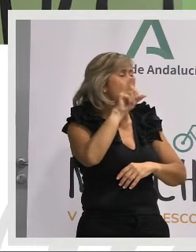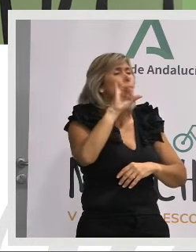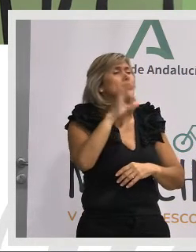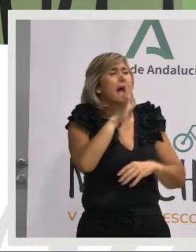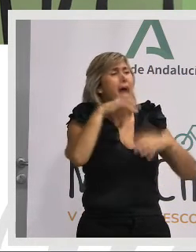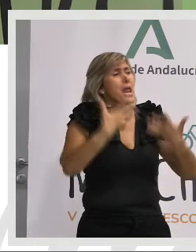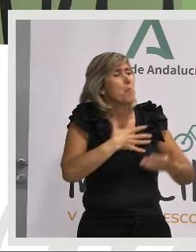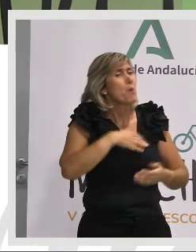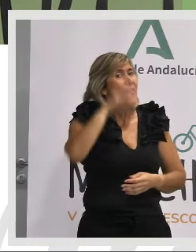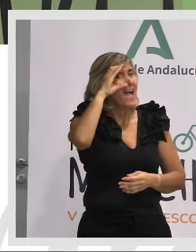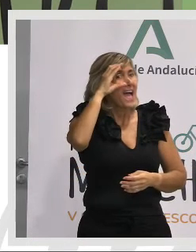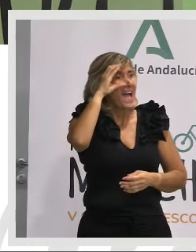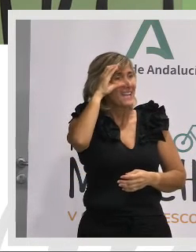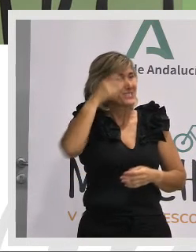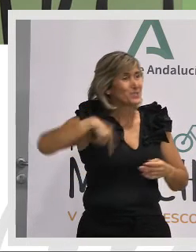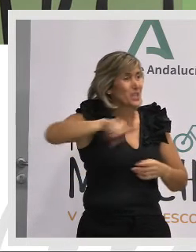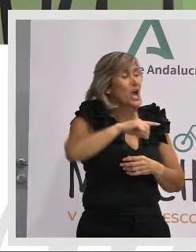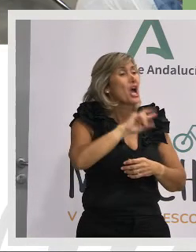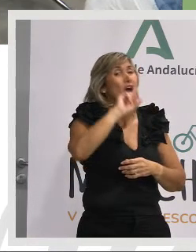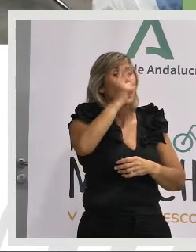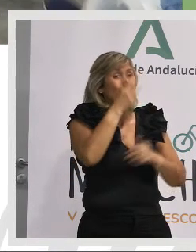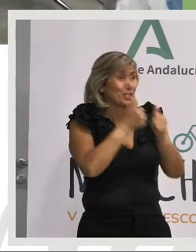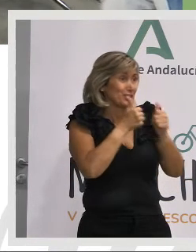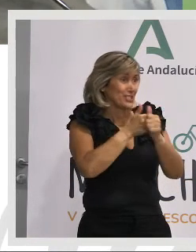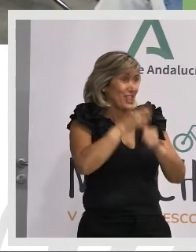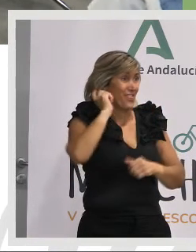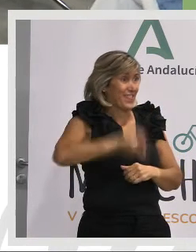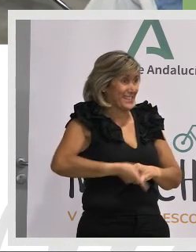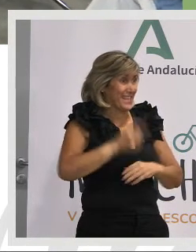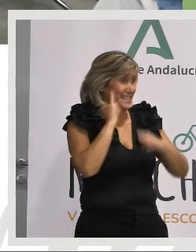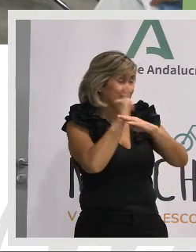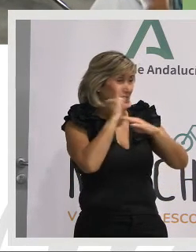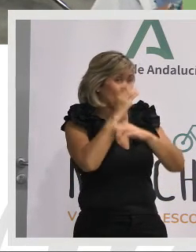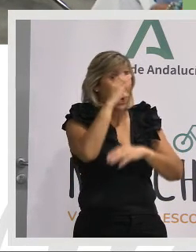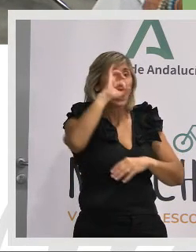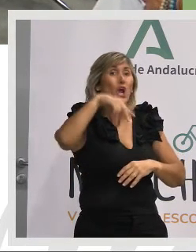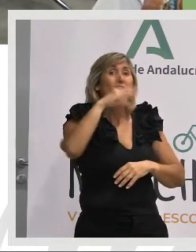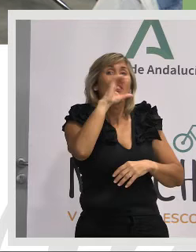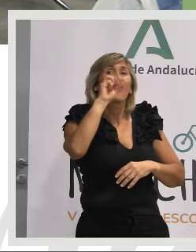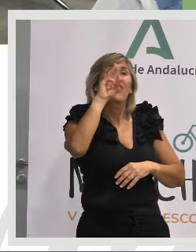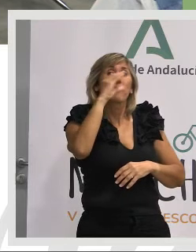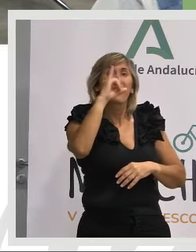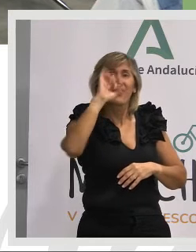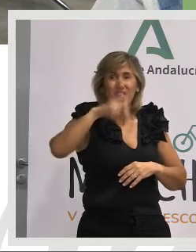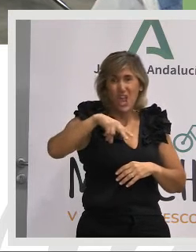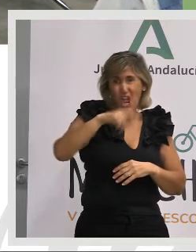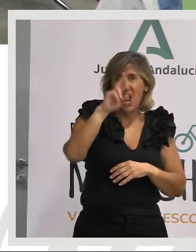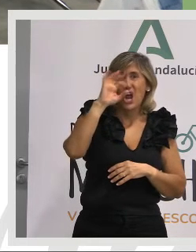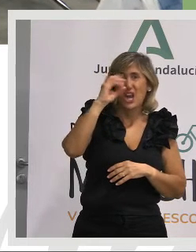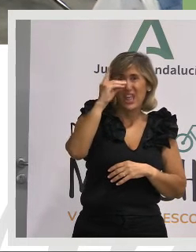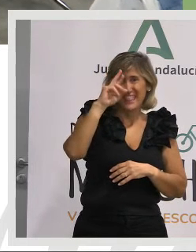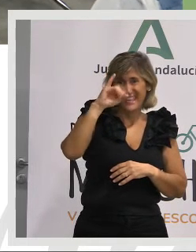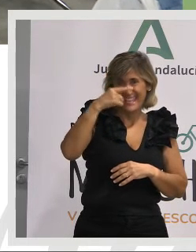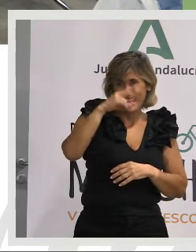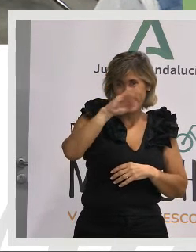escuchar ahora mismo a la subdirectora del instituto, Concepción Rodríguez Rodríguez. Ahí la tenemos.